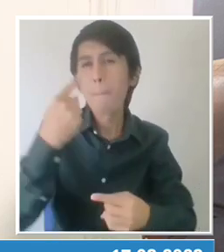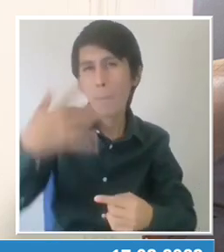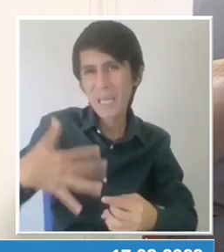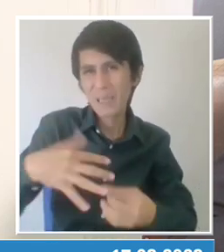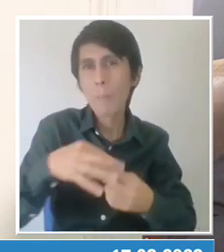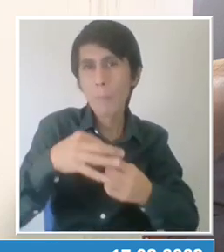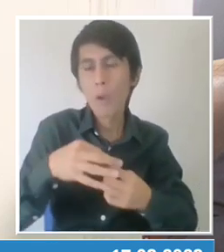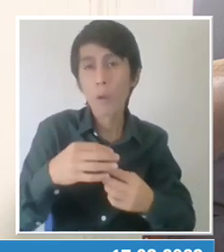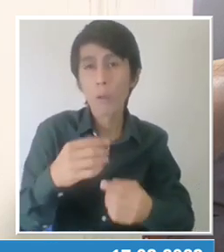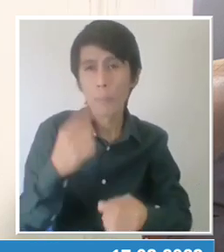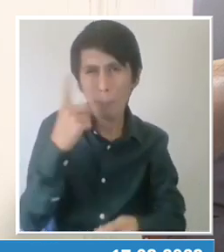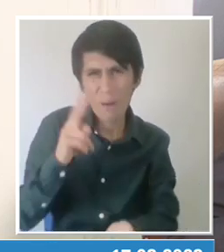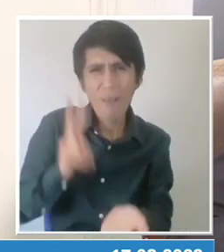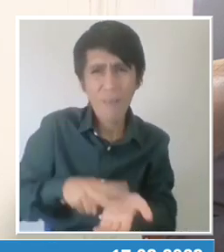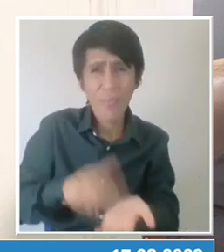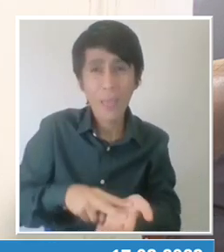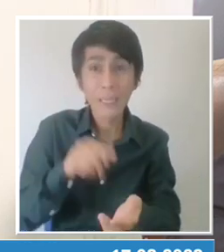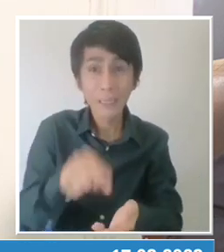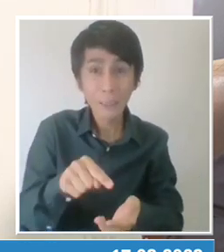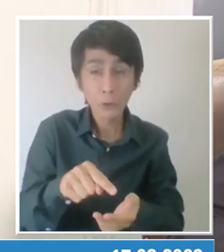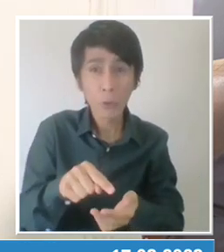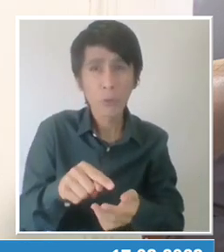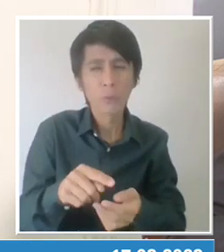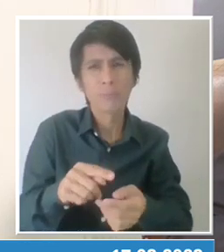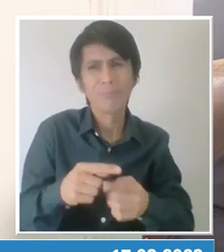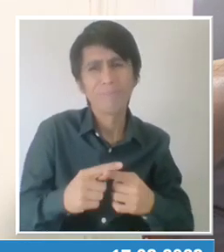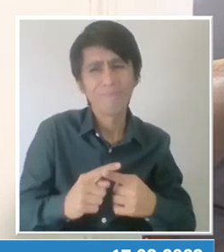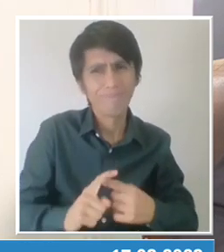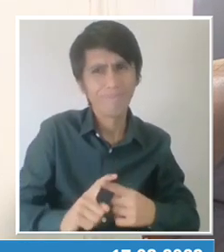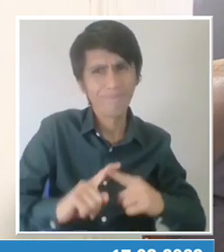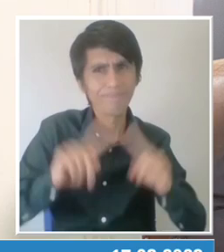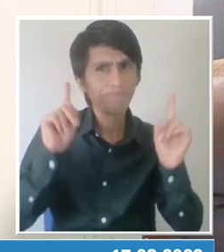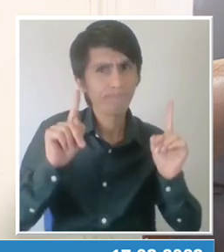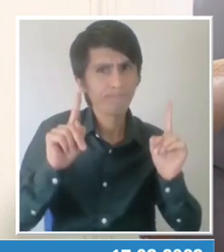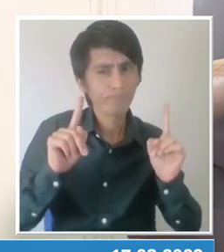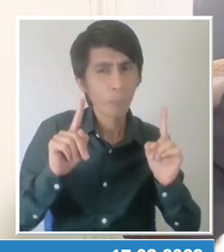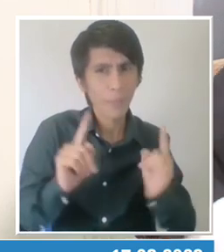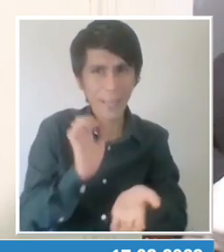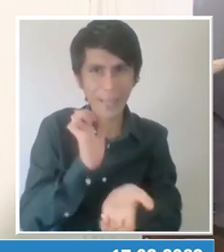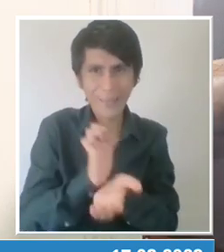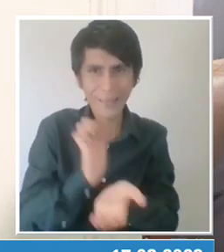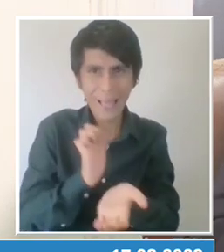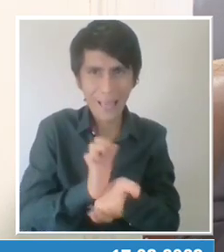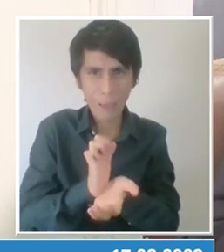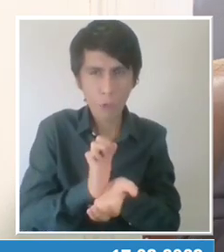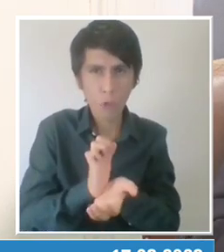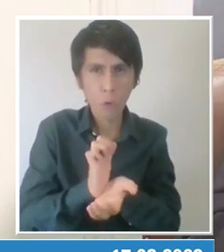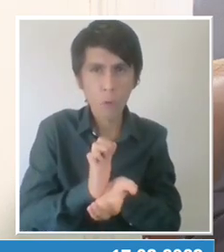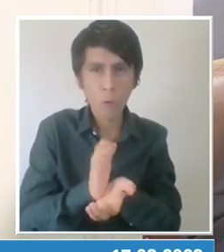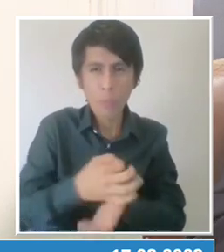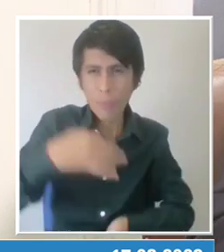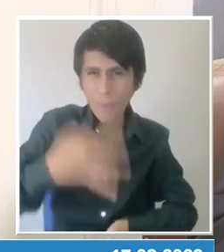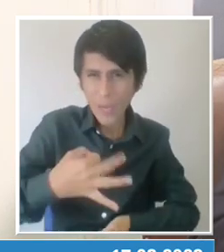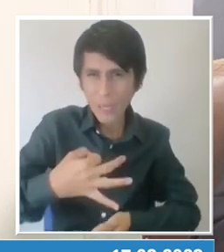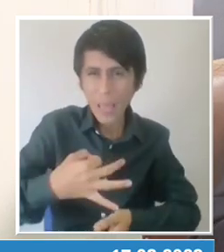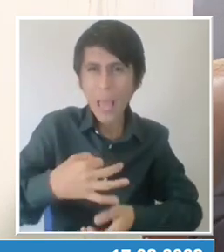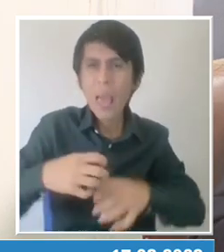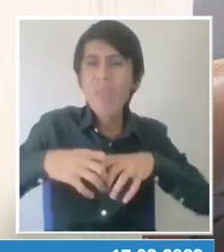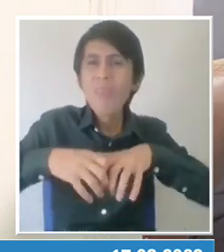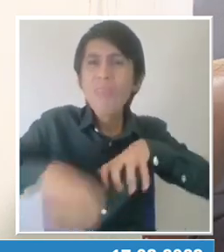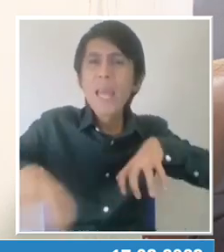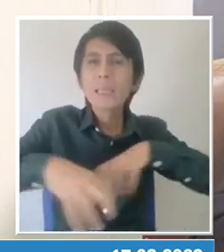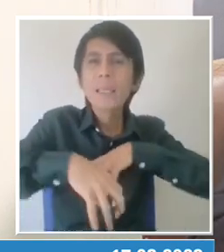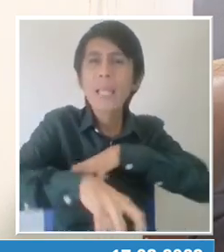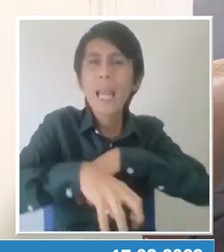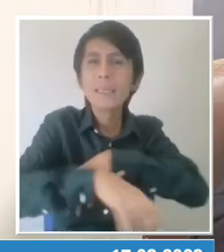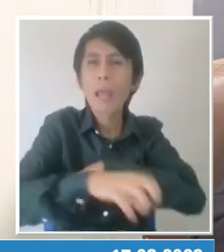lejos y muy distantes de ser un Estado verdaderamente descentralizado y desconcentrado, que es lo